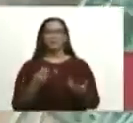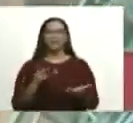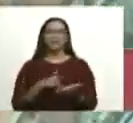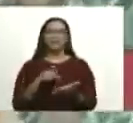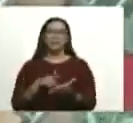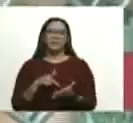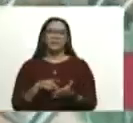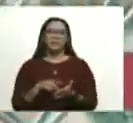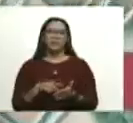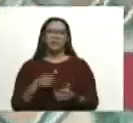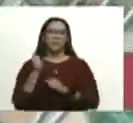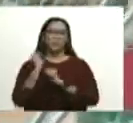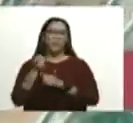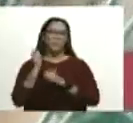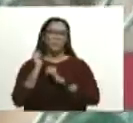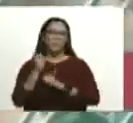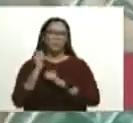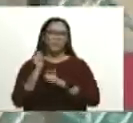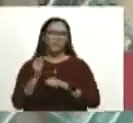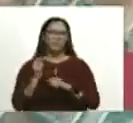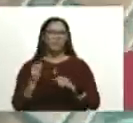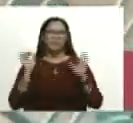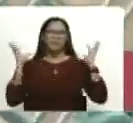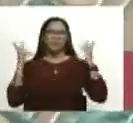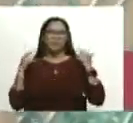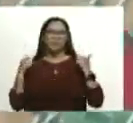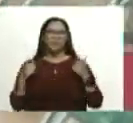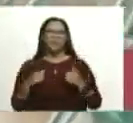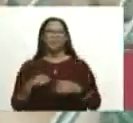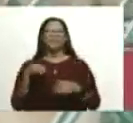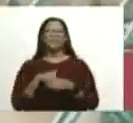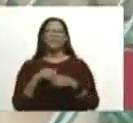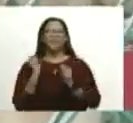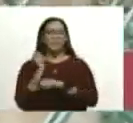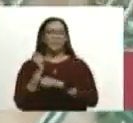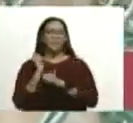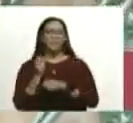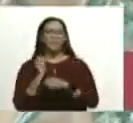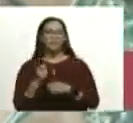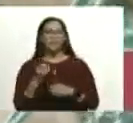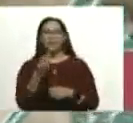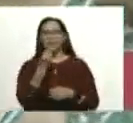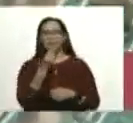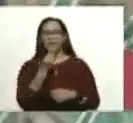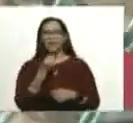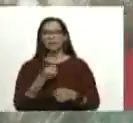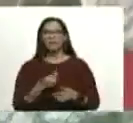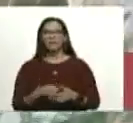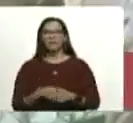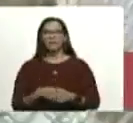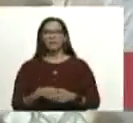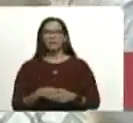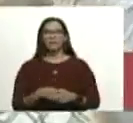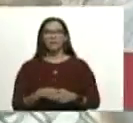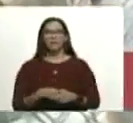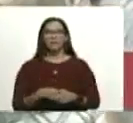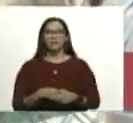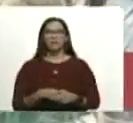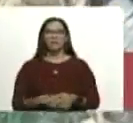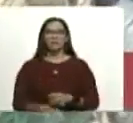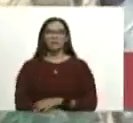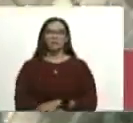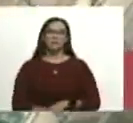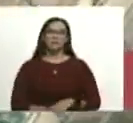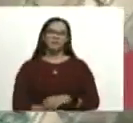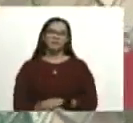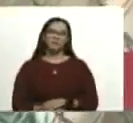una piñata, por lo menos en la exhibición del león, y dentro de la piñata está su alimento. Y cuando yo suelte el león para la exhibición, que le